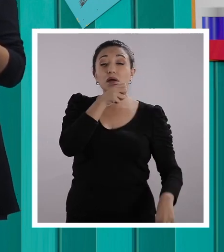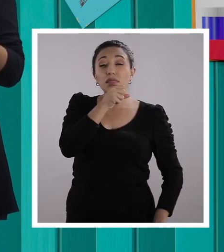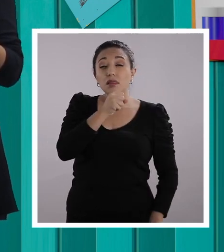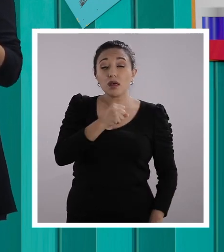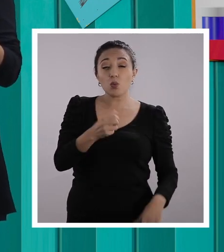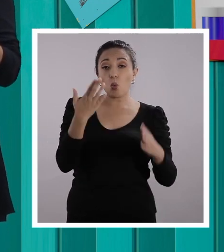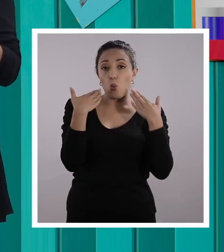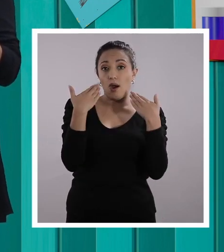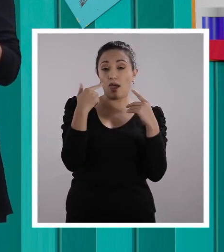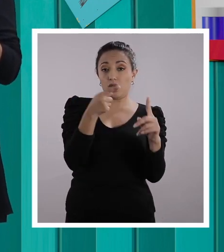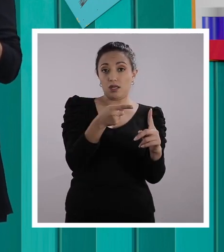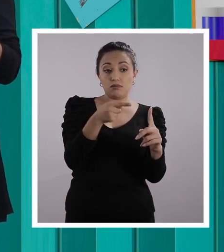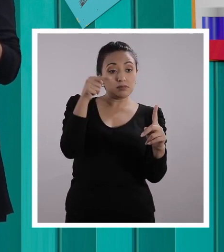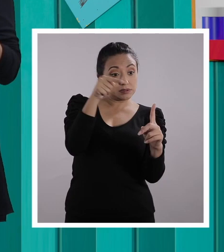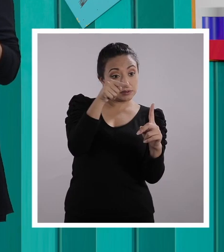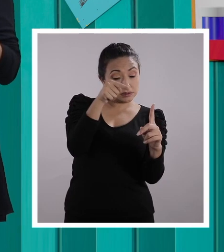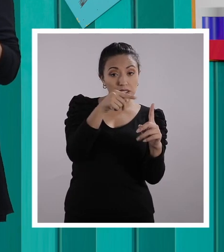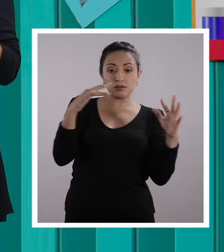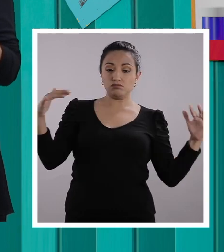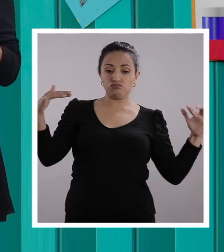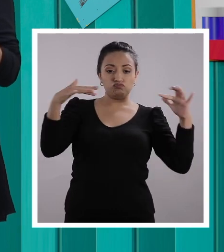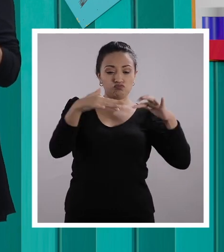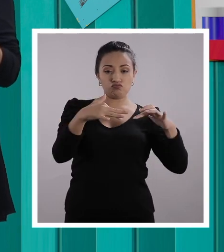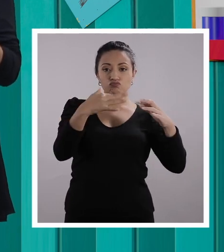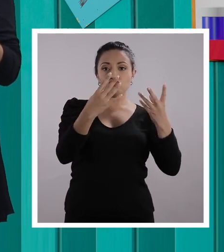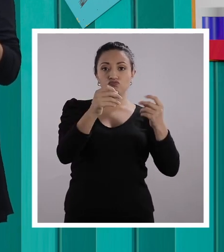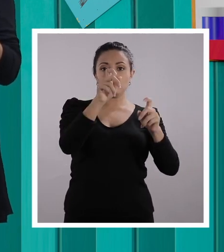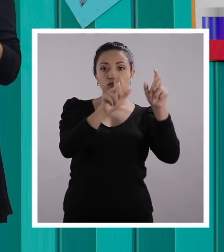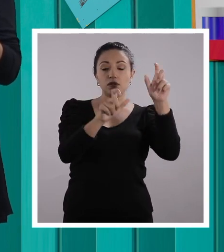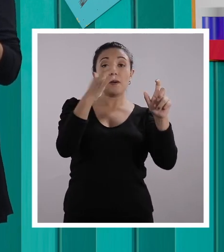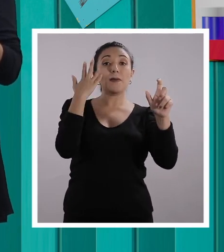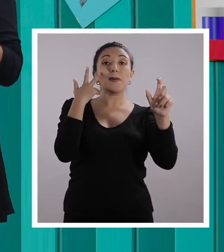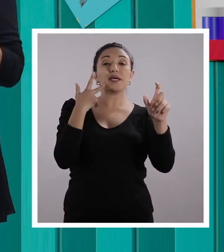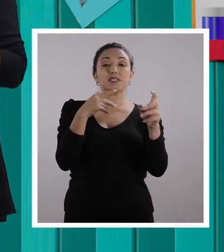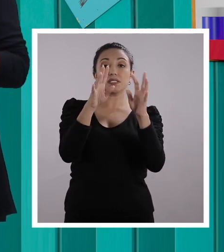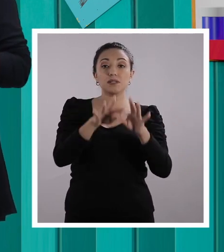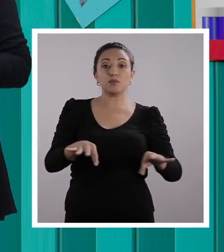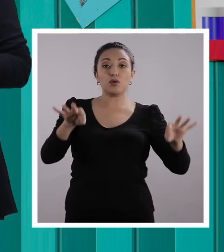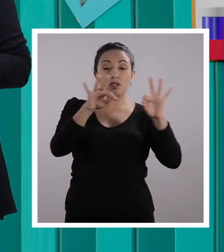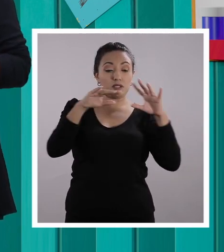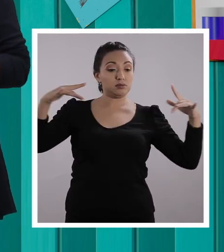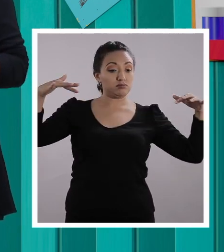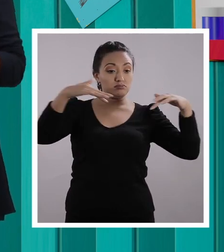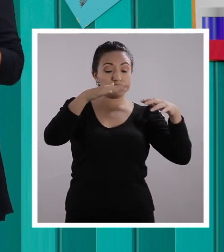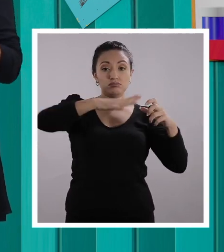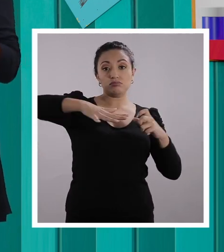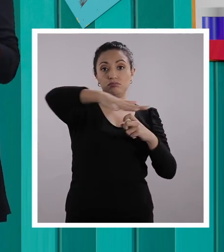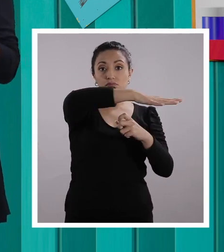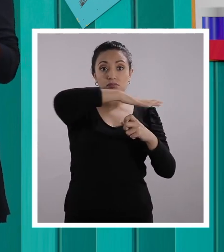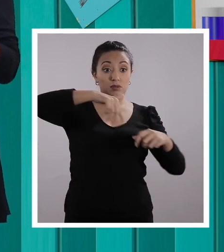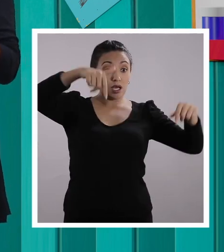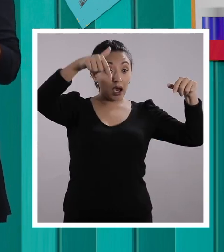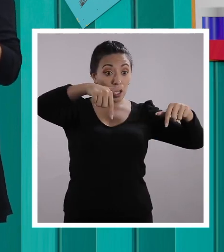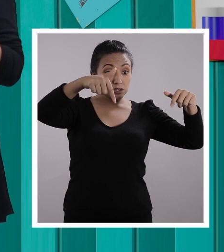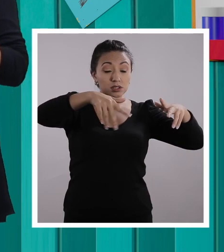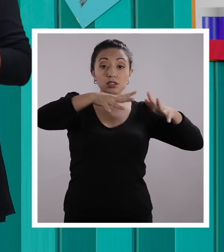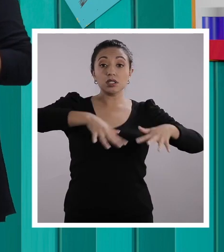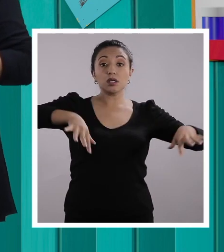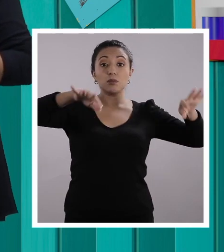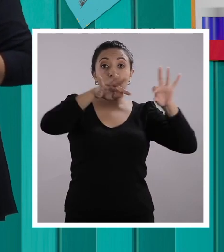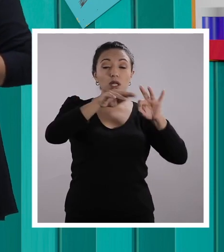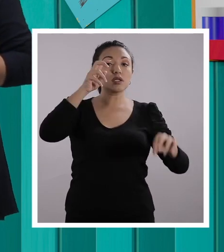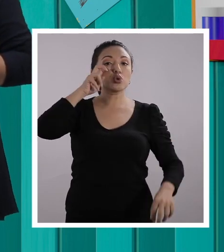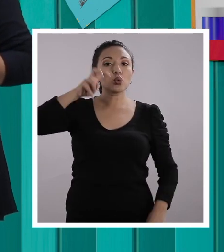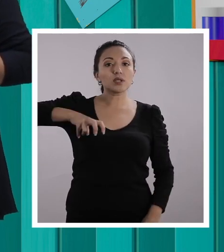de guayaquil y el principal punto de concentración de las fechas cívicas además es un